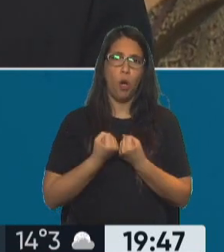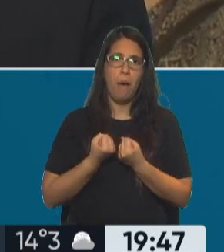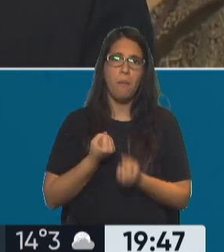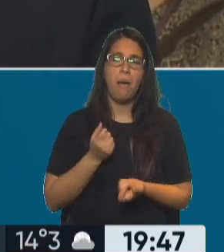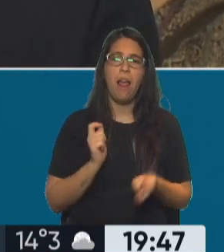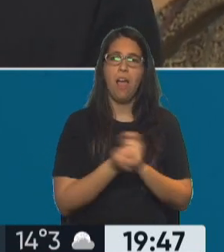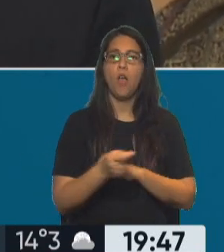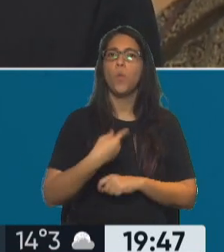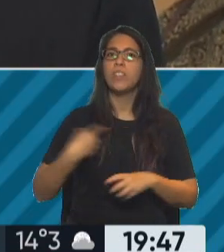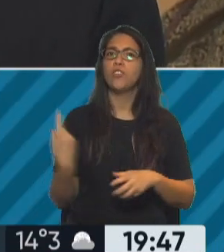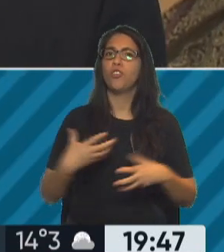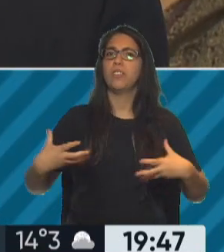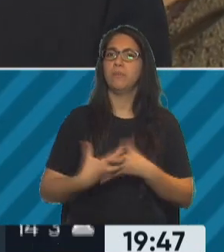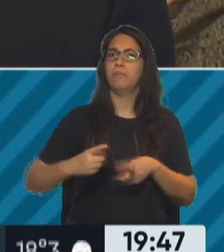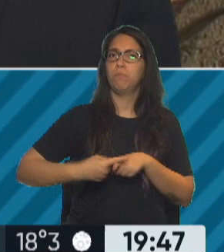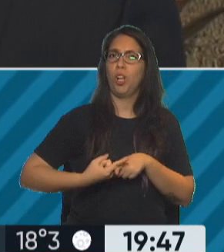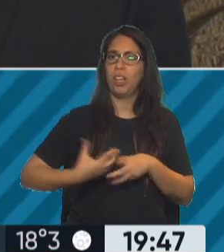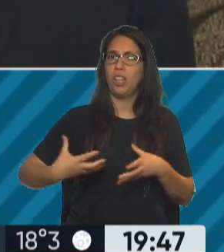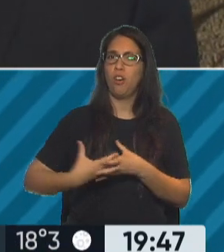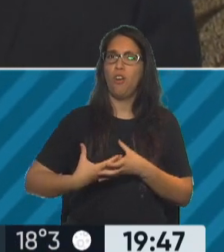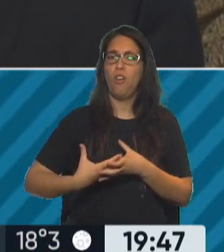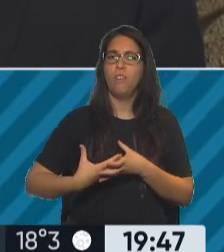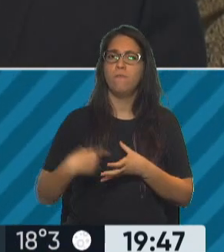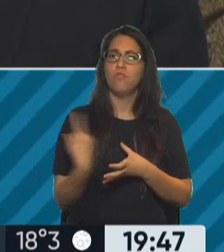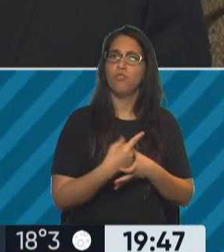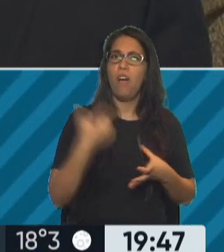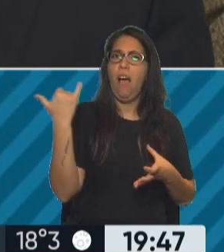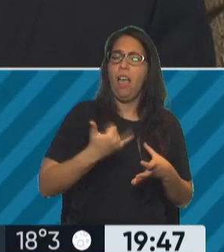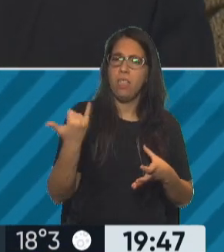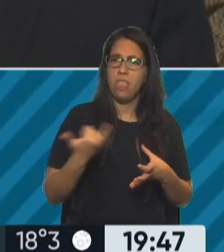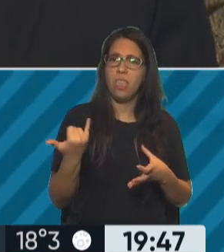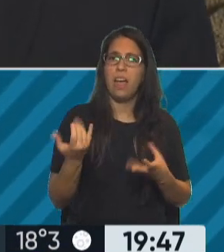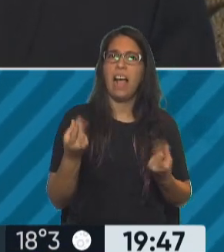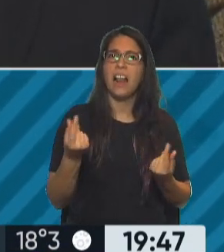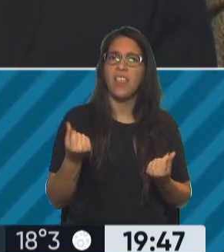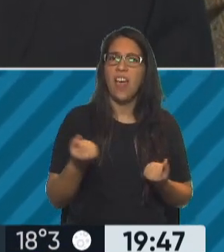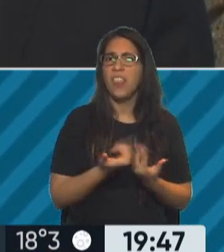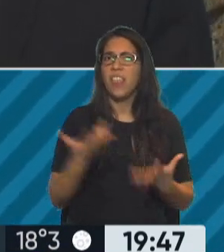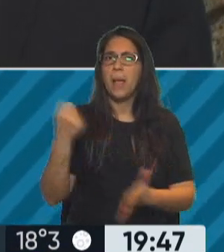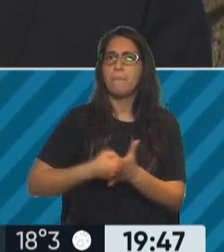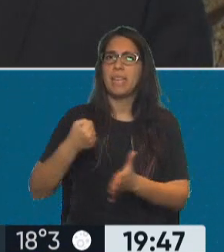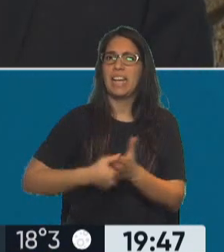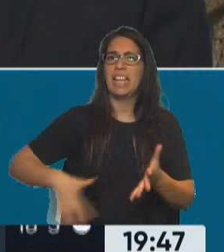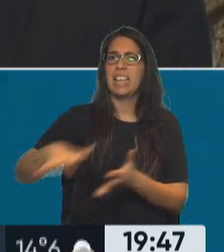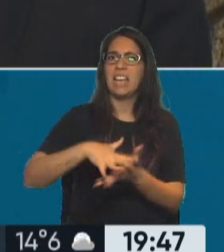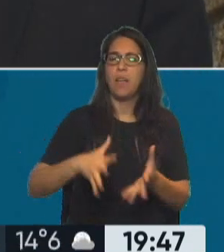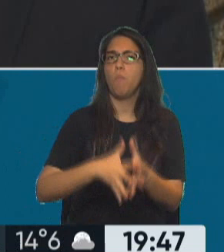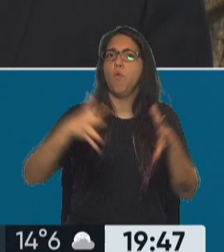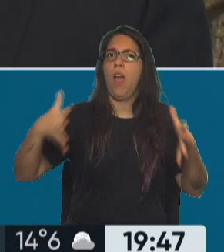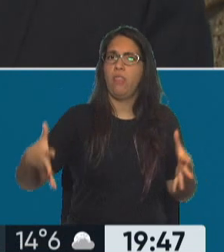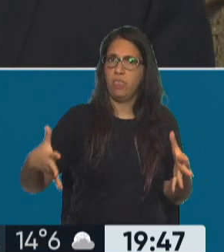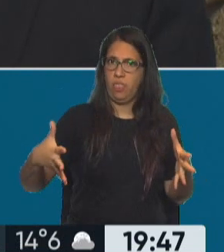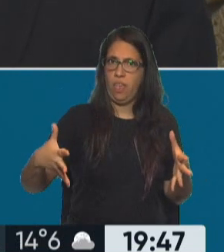político tiene, a diferencia del resto, una cantidad y calidad de militancia política que es muy importante.